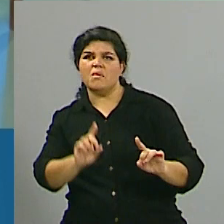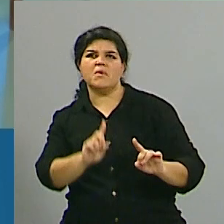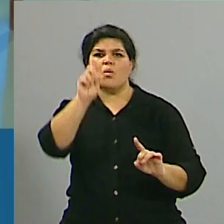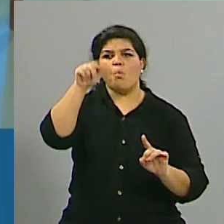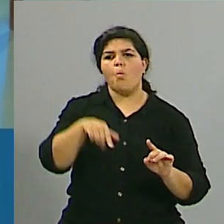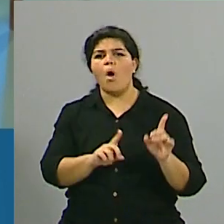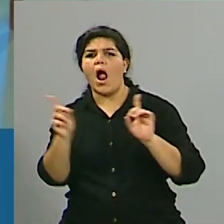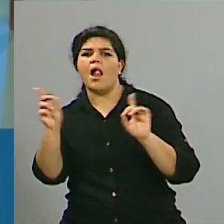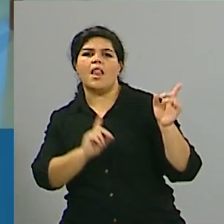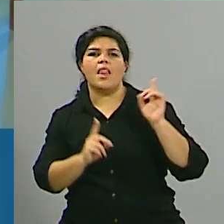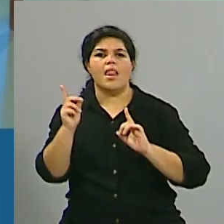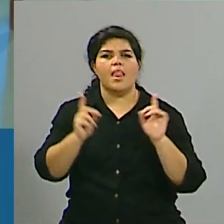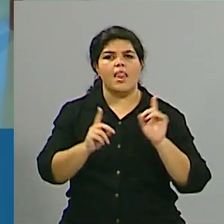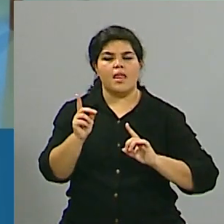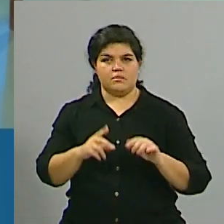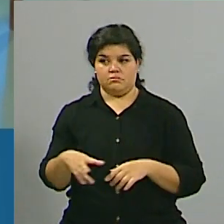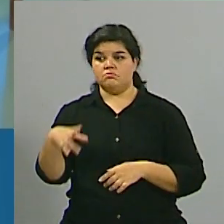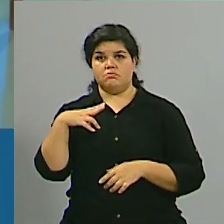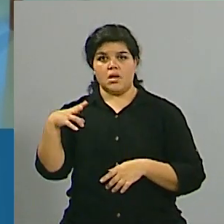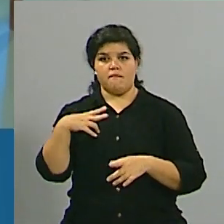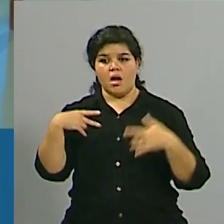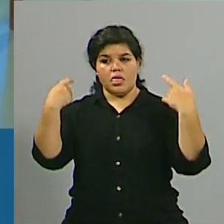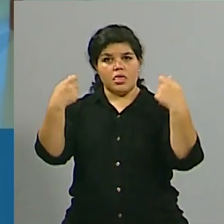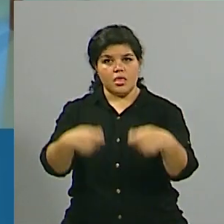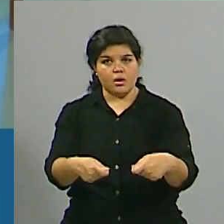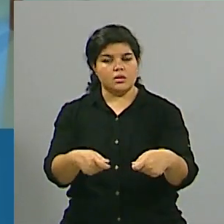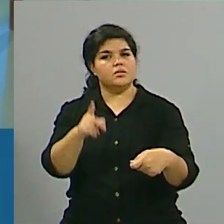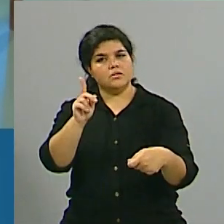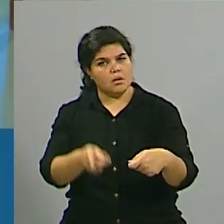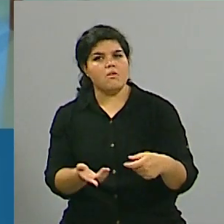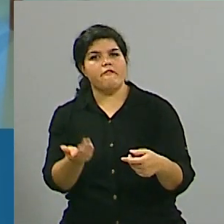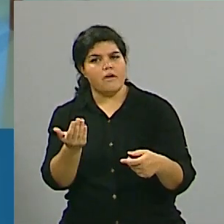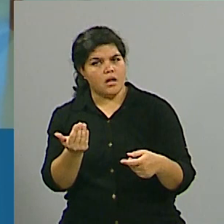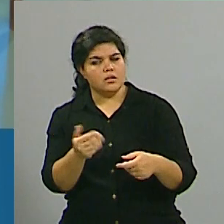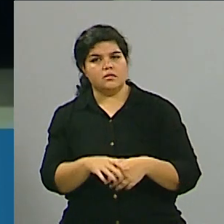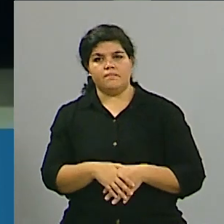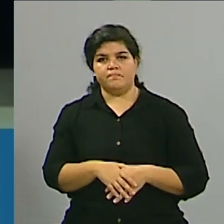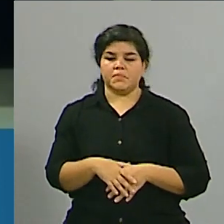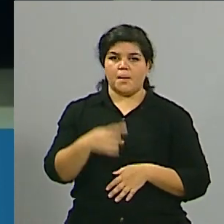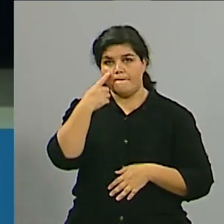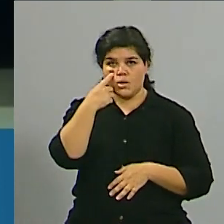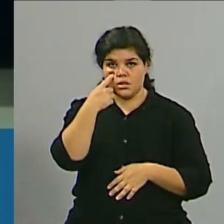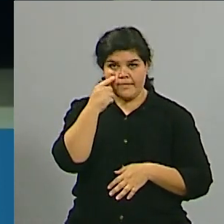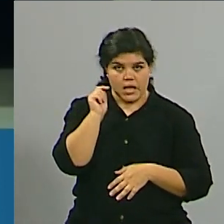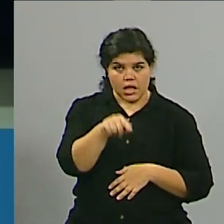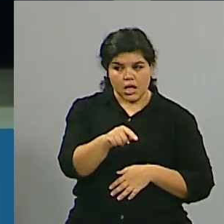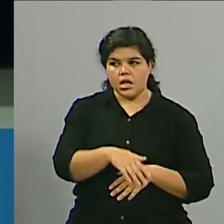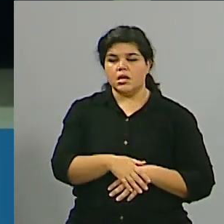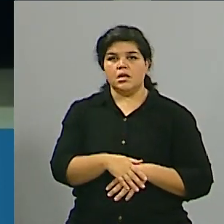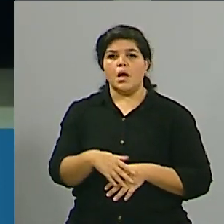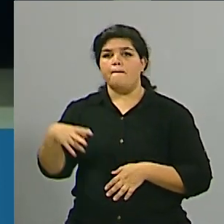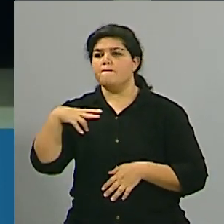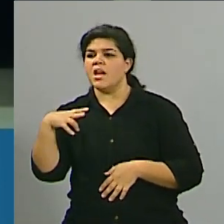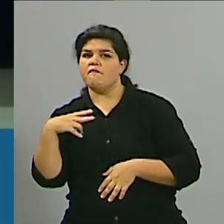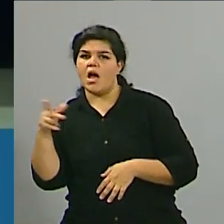inversión por parte del sector privado. No hemos invitado, el departamento no ha invitado al sector privado, el que genera empleo